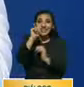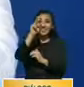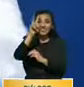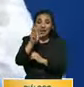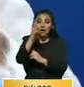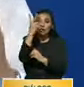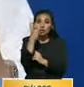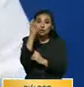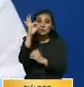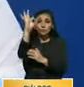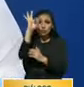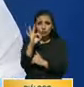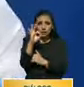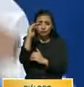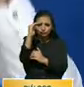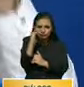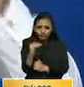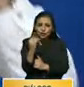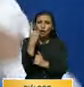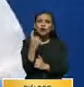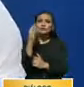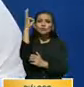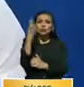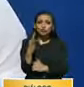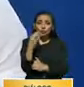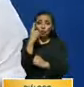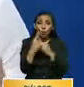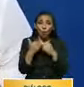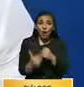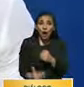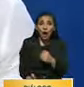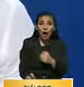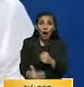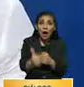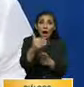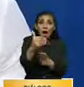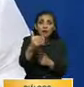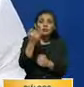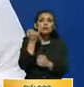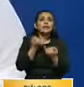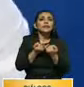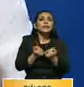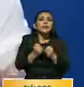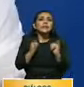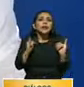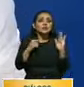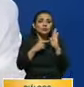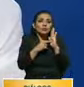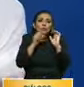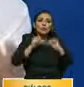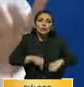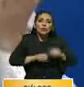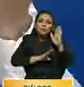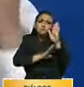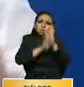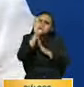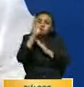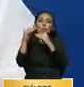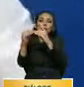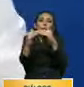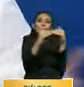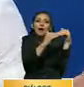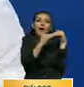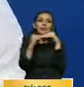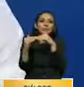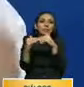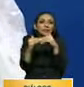12%, destinarlo al 11% para que un año posterior crear la autonomía tributaria para un crecimiento equitativo